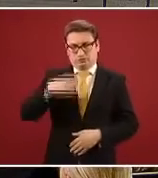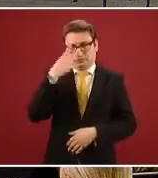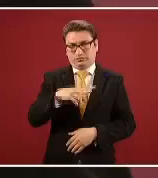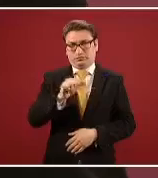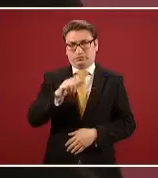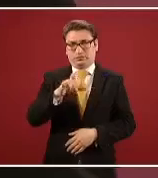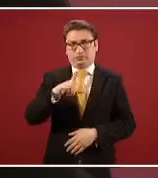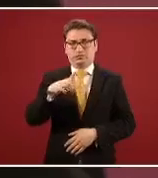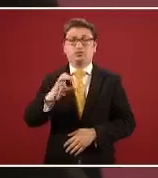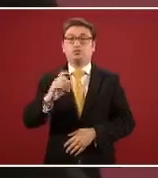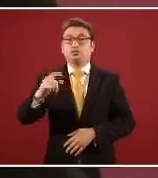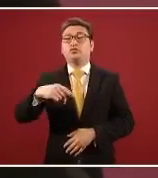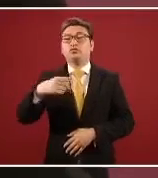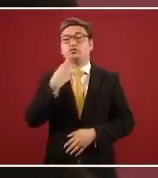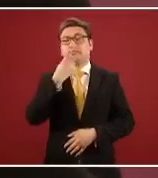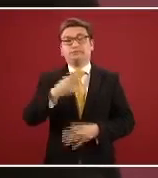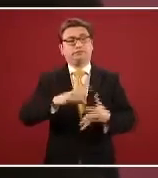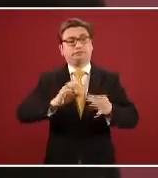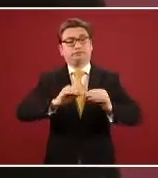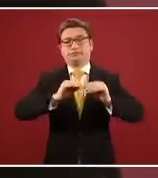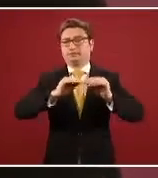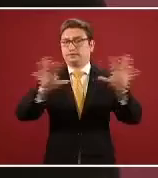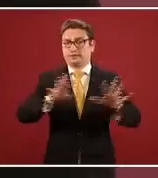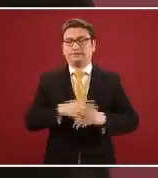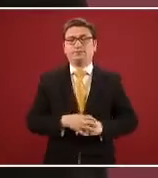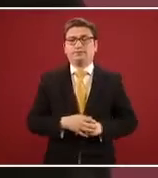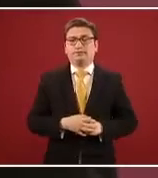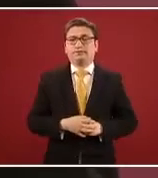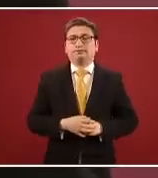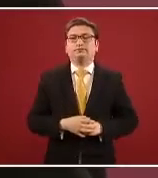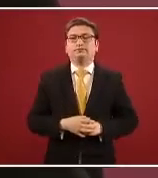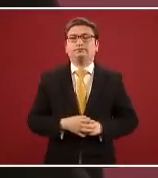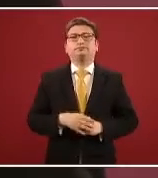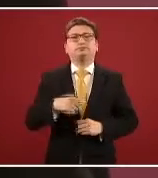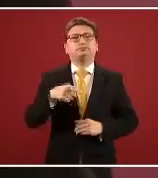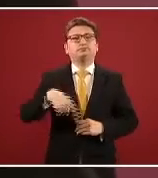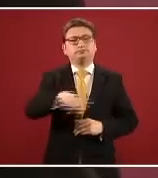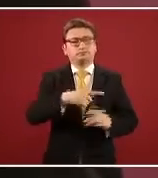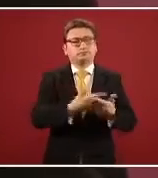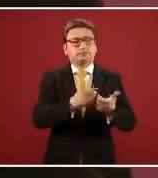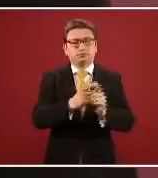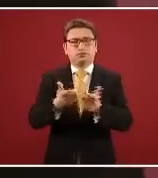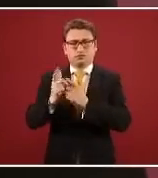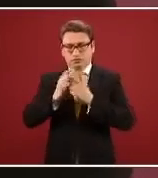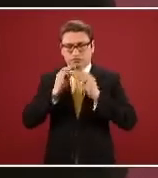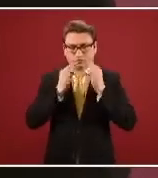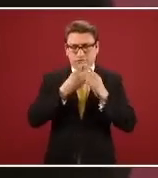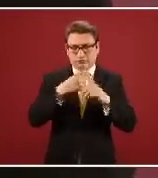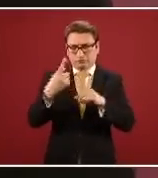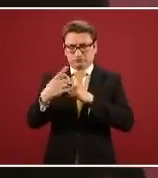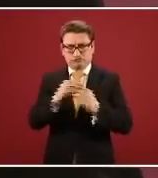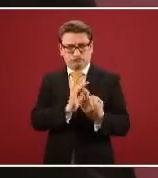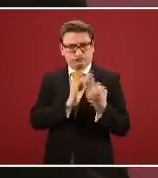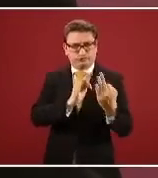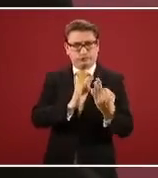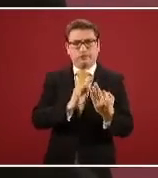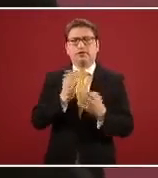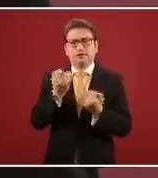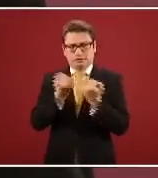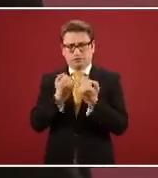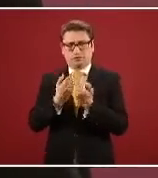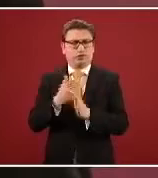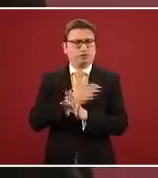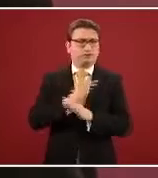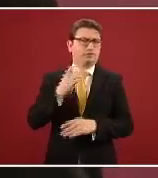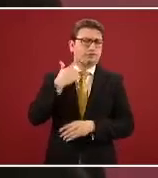Andrés Manuel López Obrador, ha sido muy clara. No solamente se trata de combatir al sicariato como en otras administraciones, en donde se